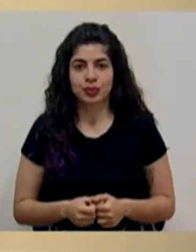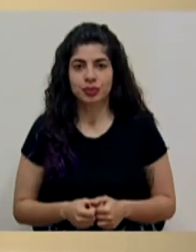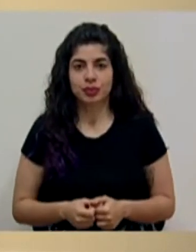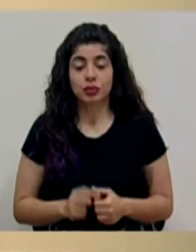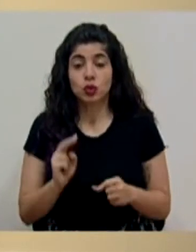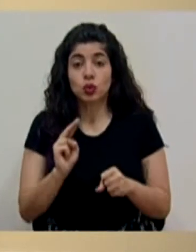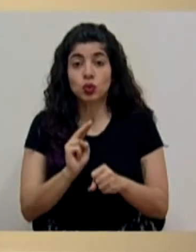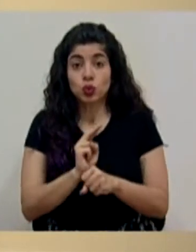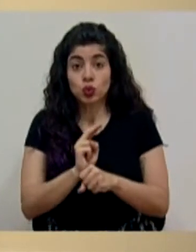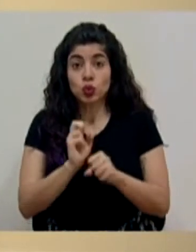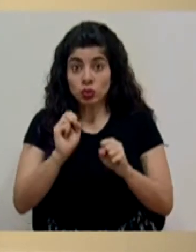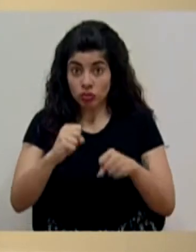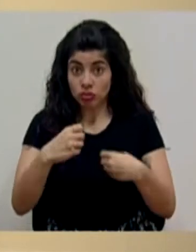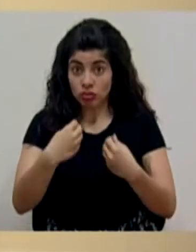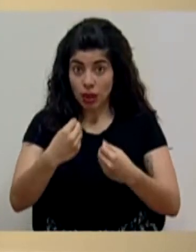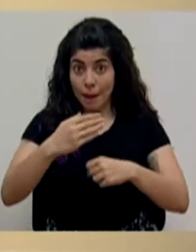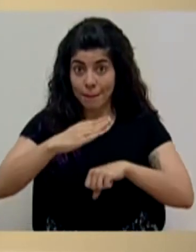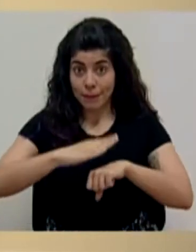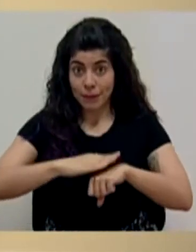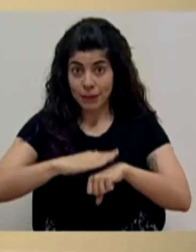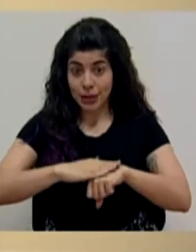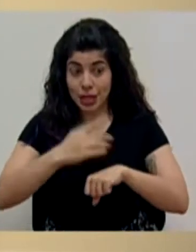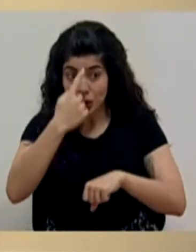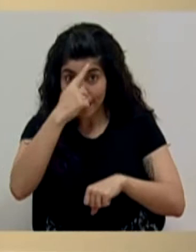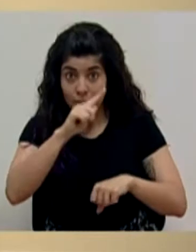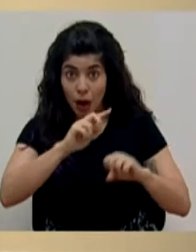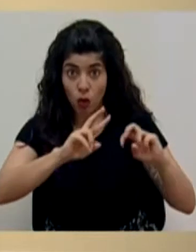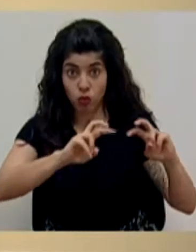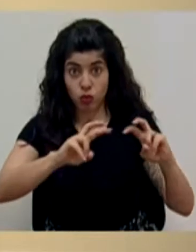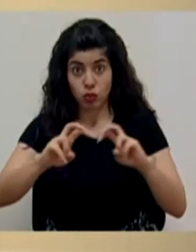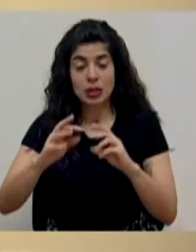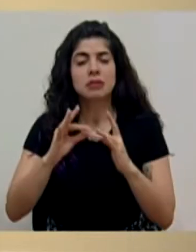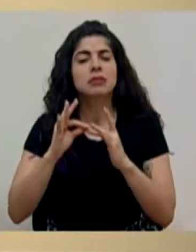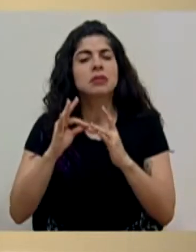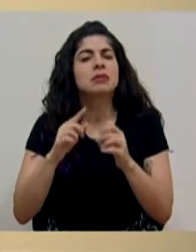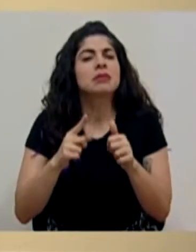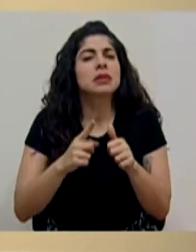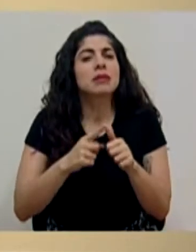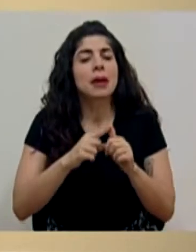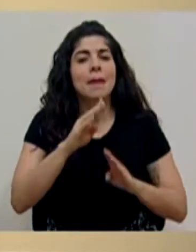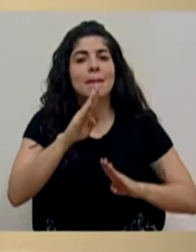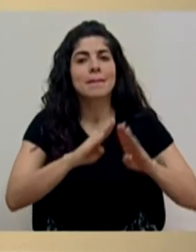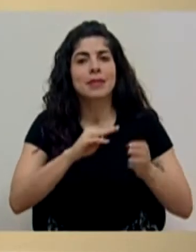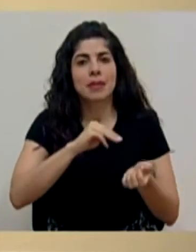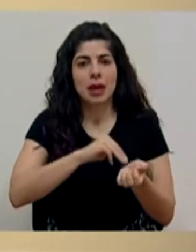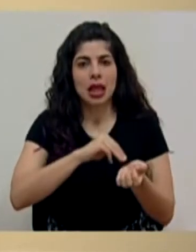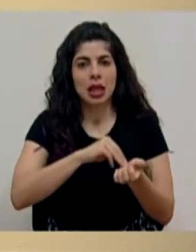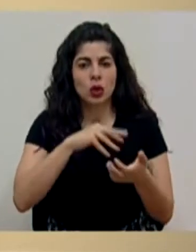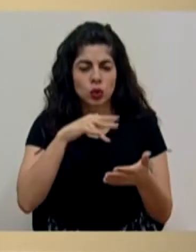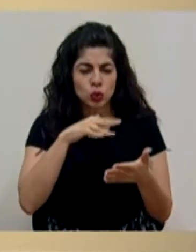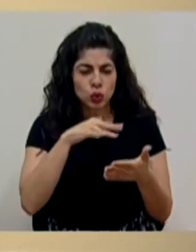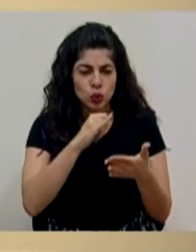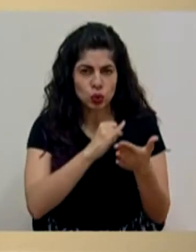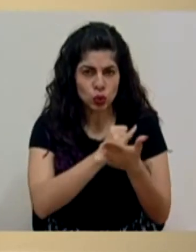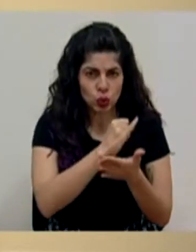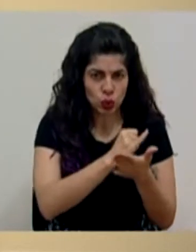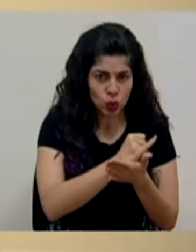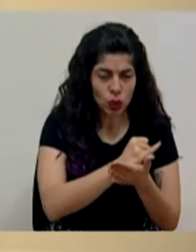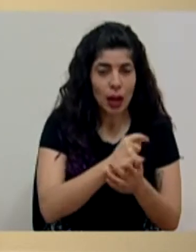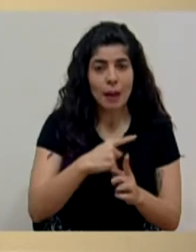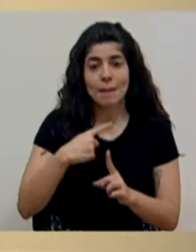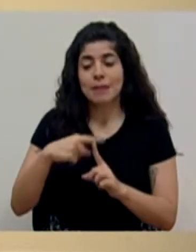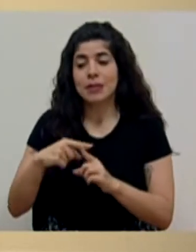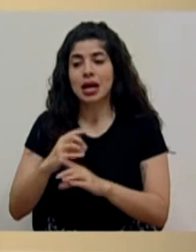Los usos autorizados de las pruebas son principalmente estudios de investigación biomédica, estudios de